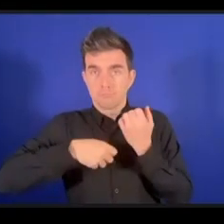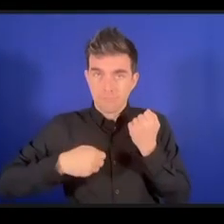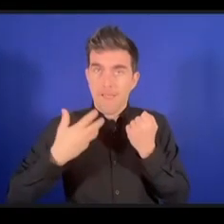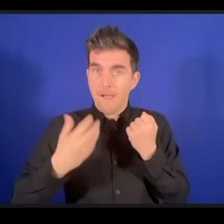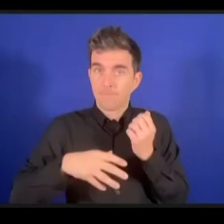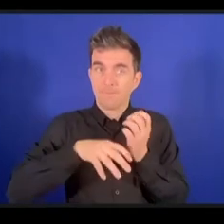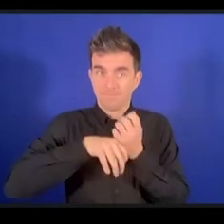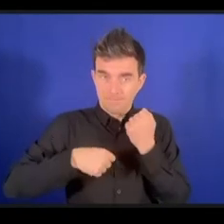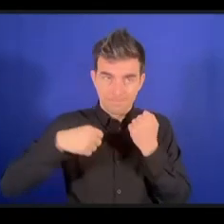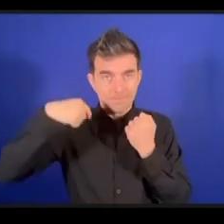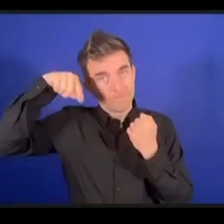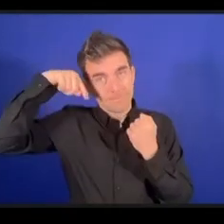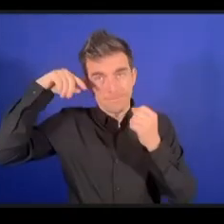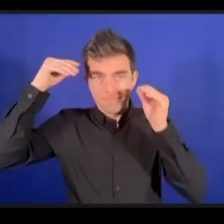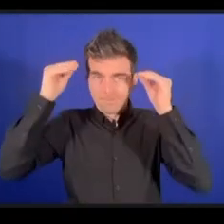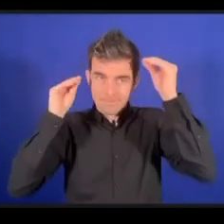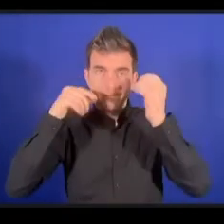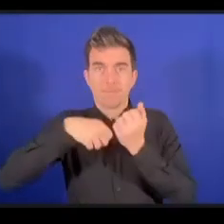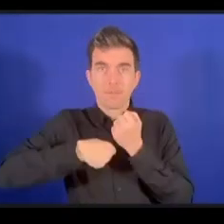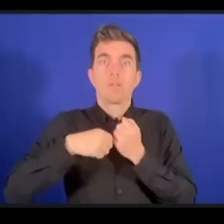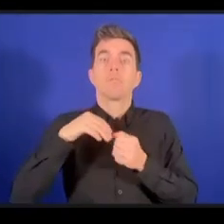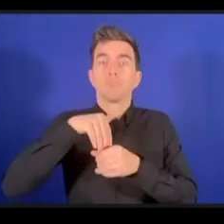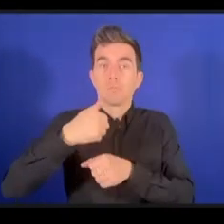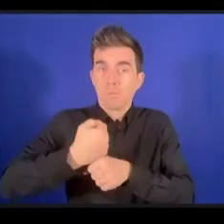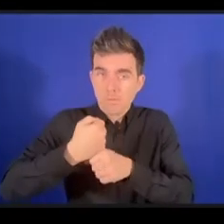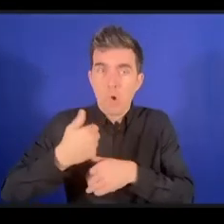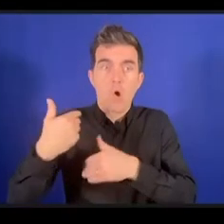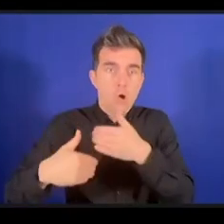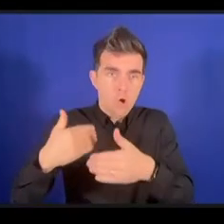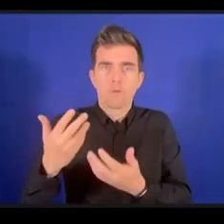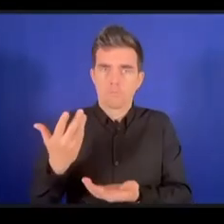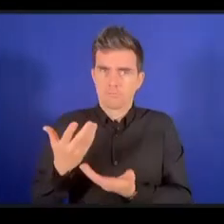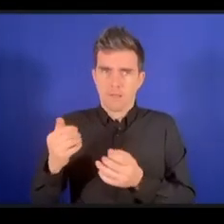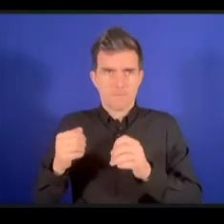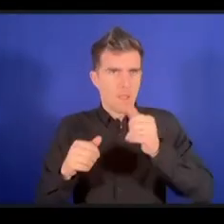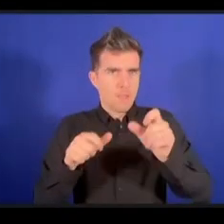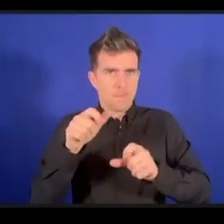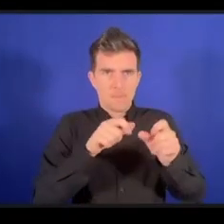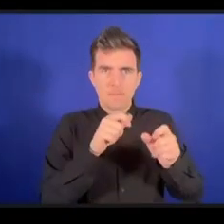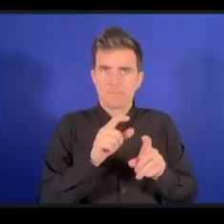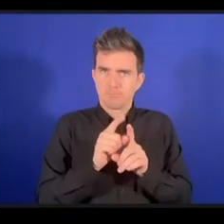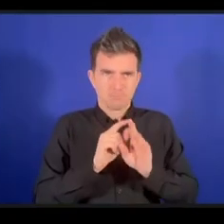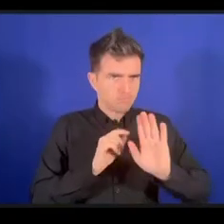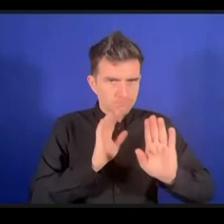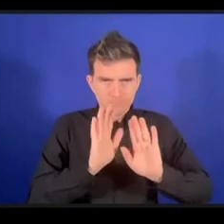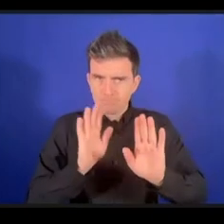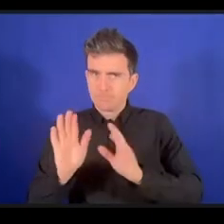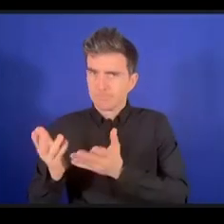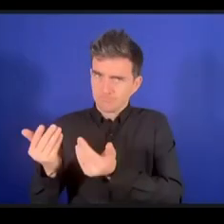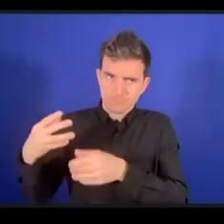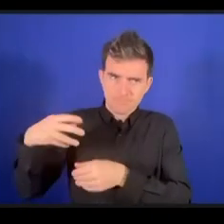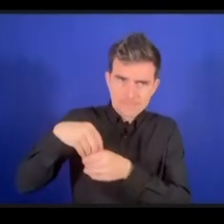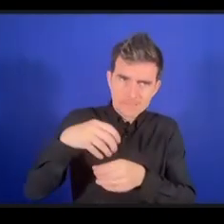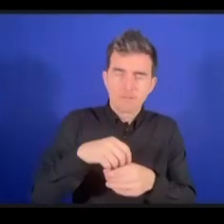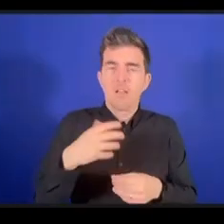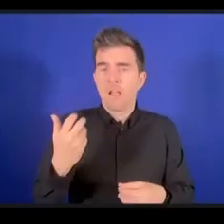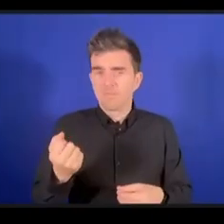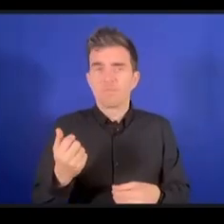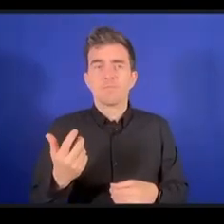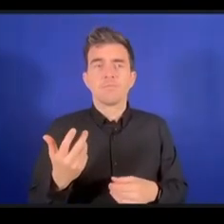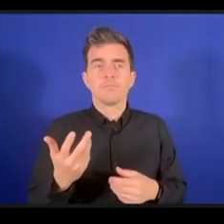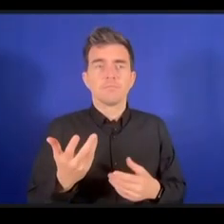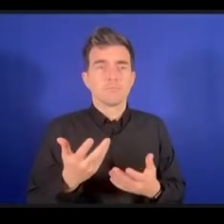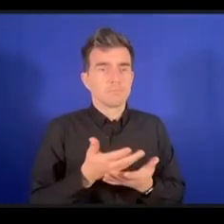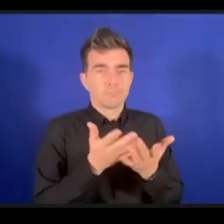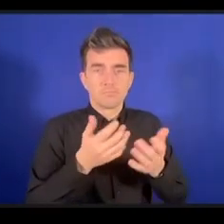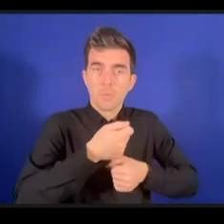Eh pues eh sean un ejemplo para otros colegas e incluso las personas con las que ustedes